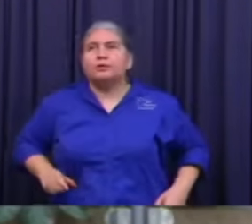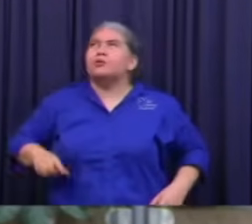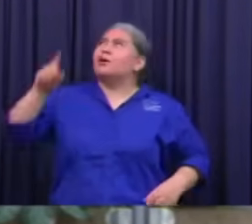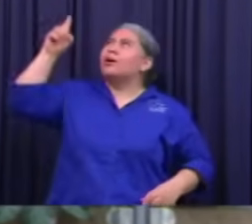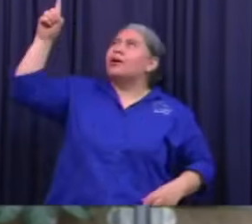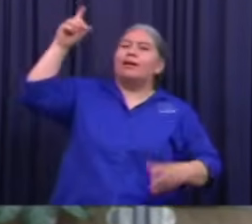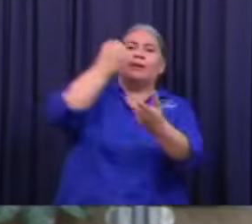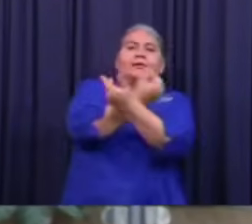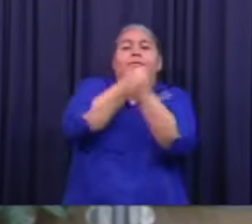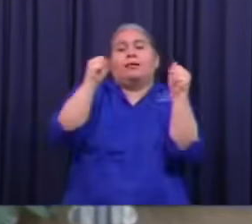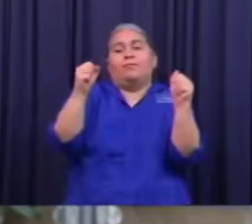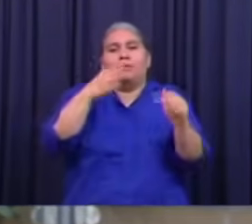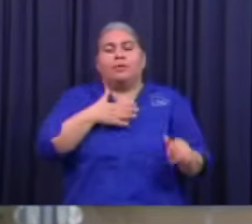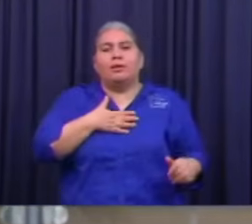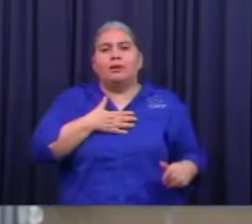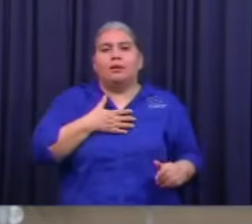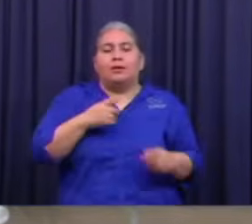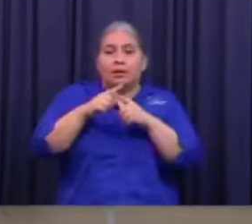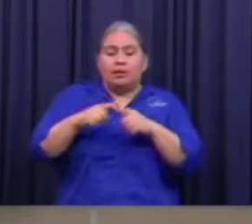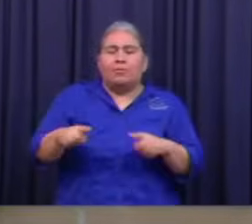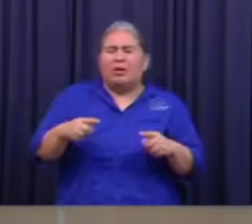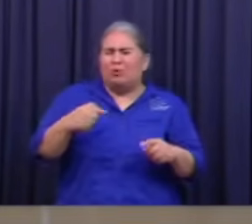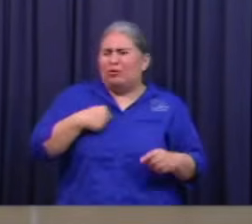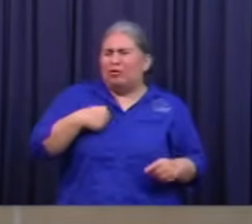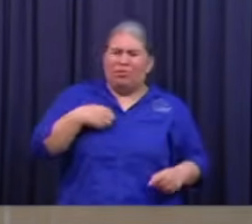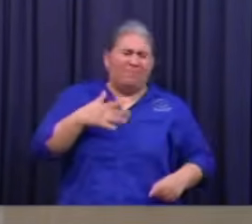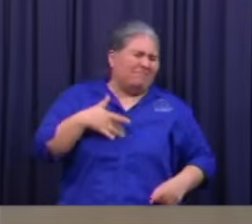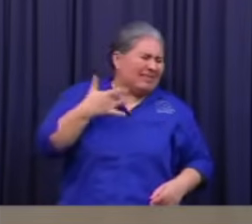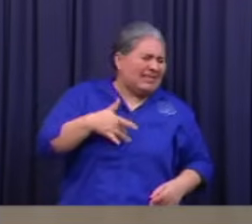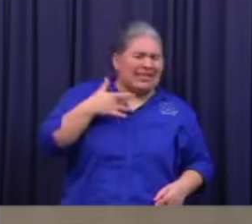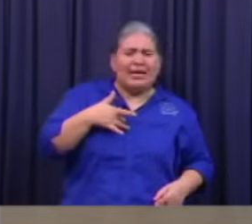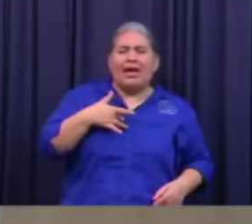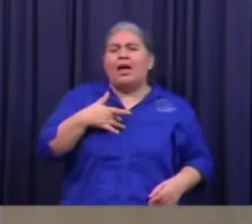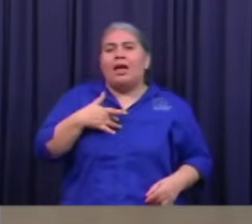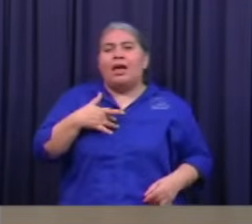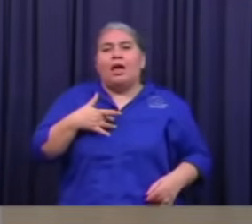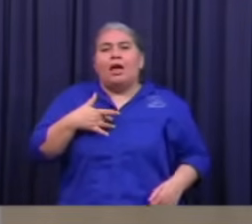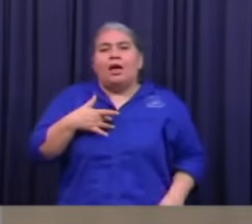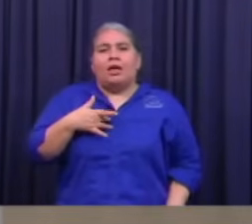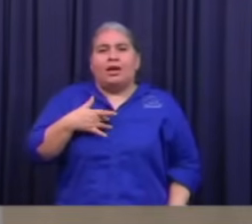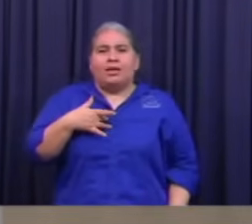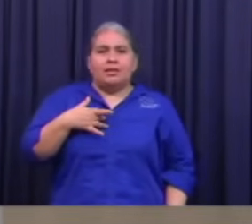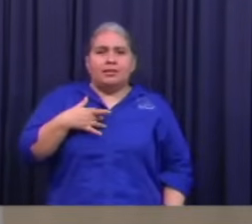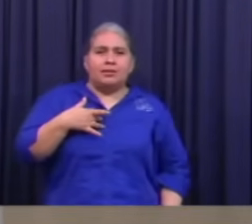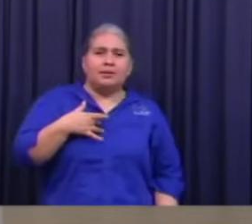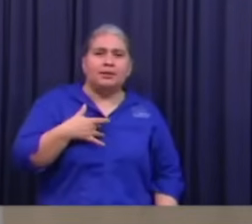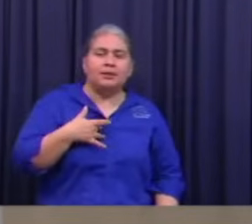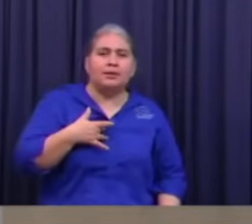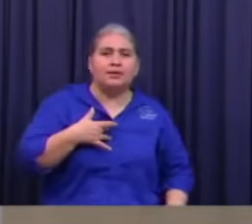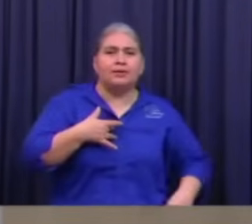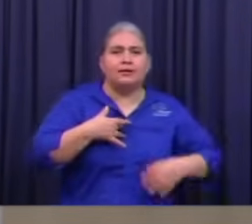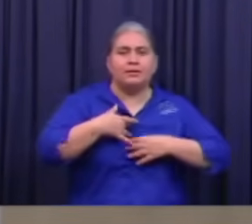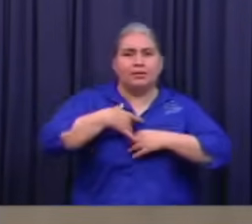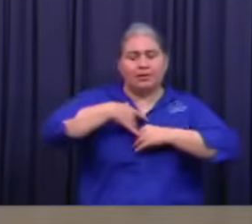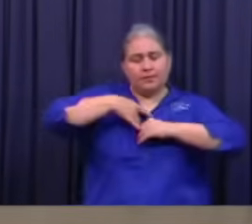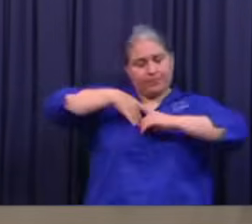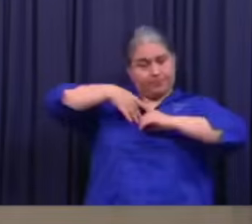siguieron Entonces yo peleaba contra ya no lo hacía pero